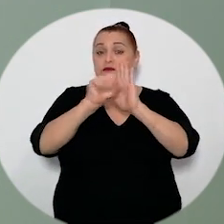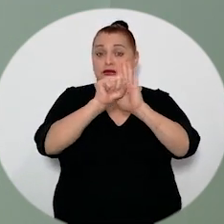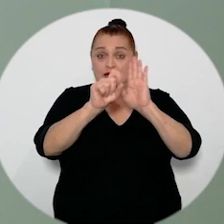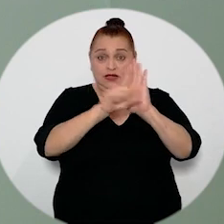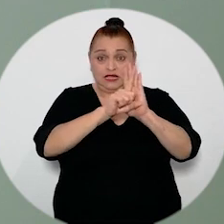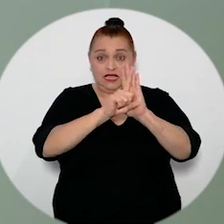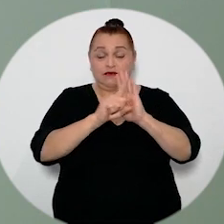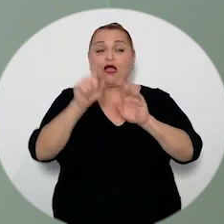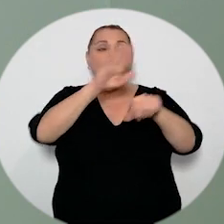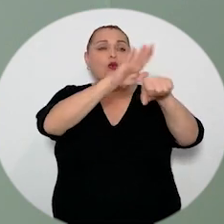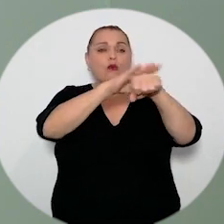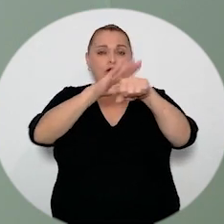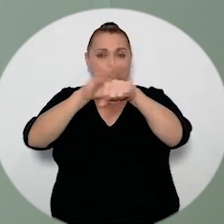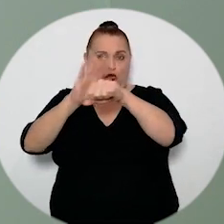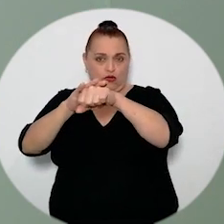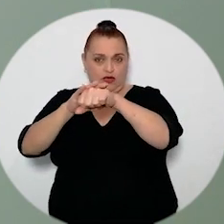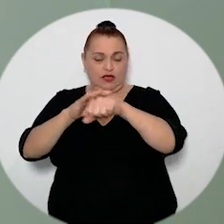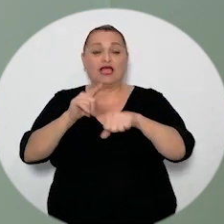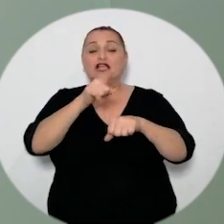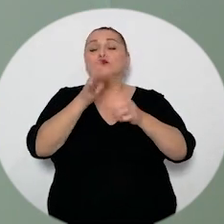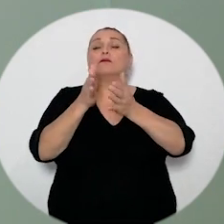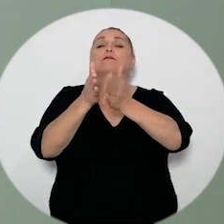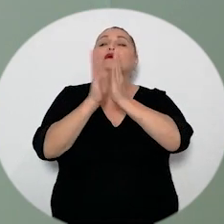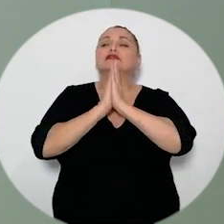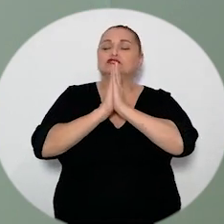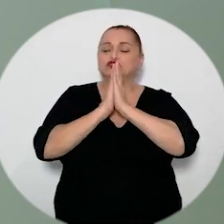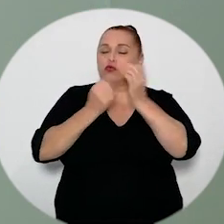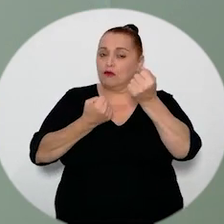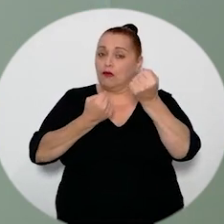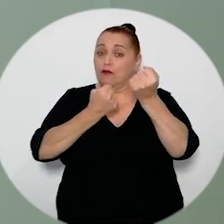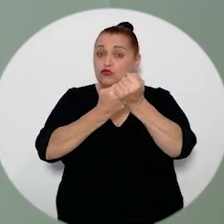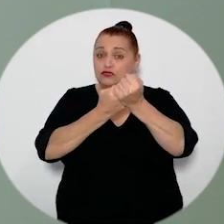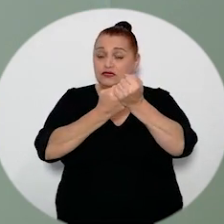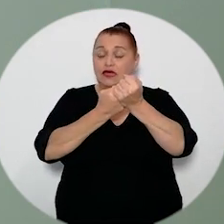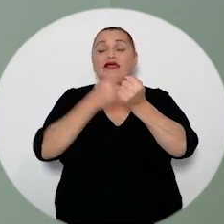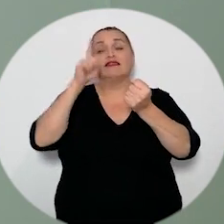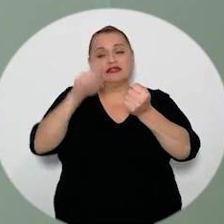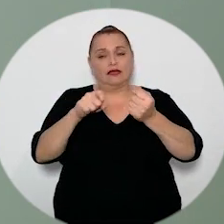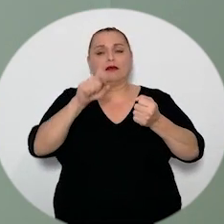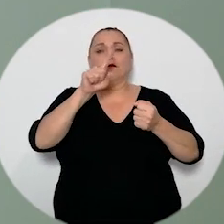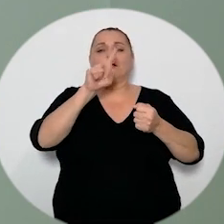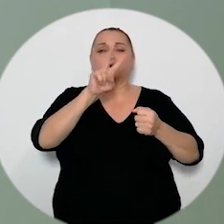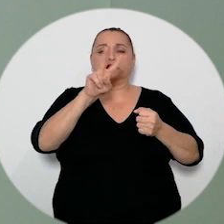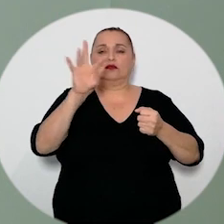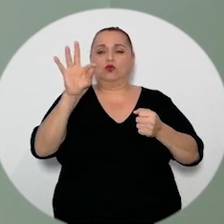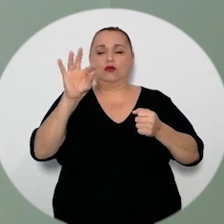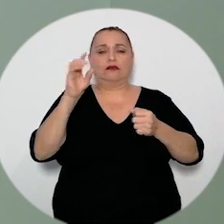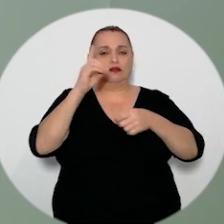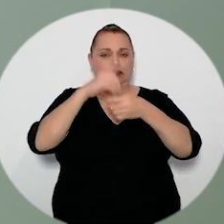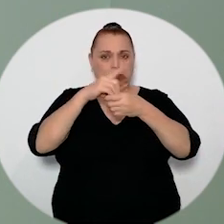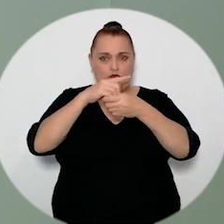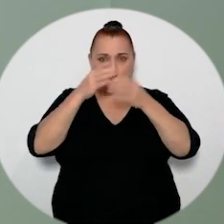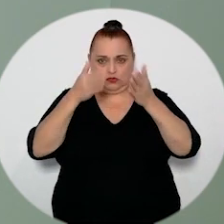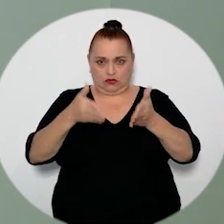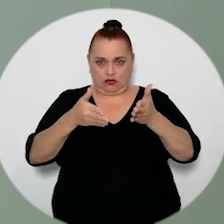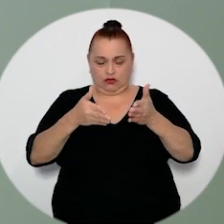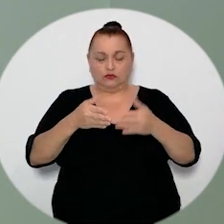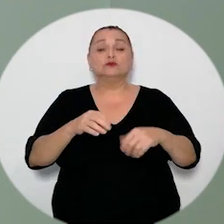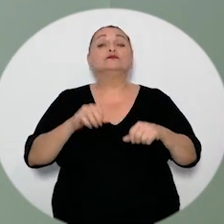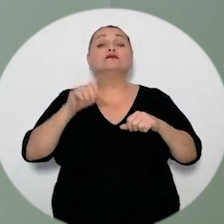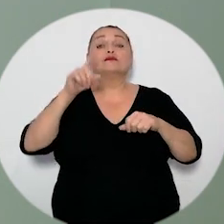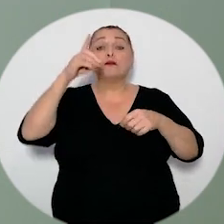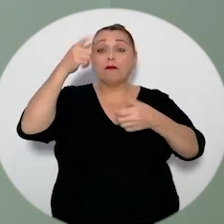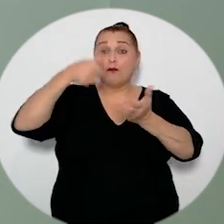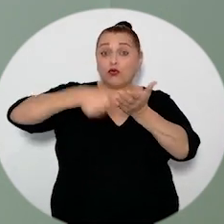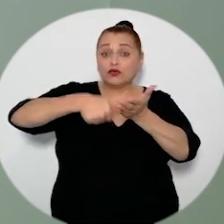Asamblea Legislativa que lo convoque, y esa petición es respaldada por no menos de 29 diputados. En todo